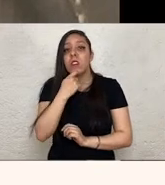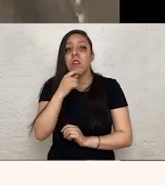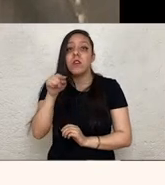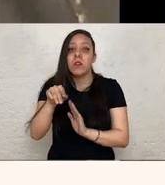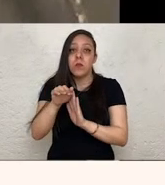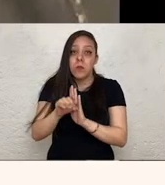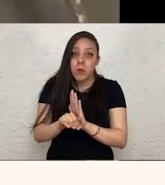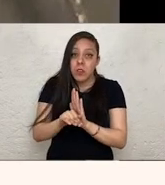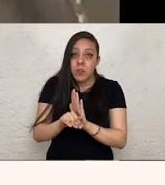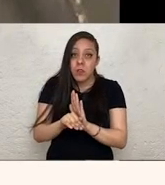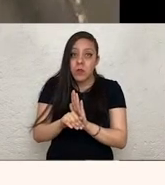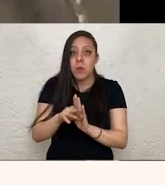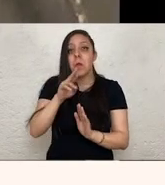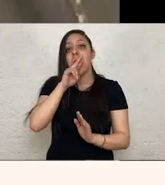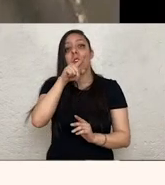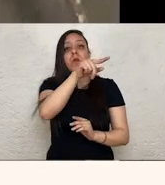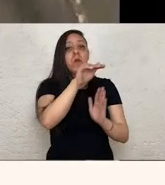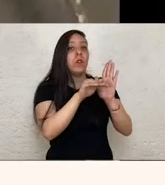enseñar. Quizás